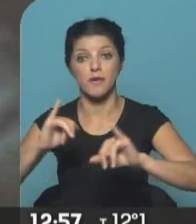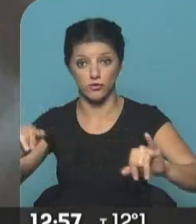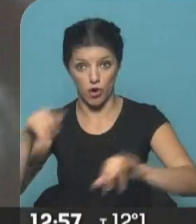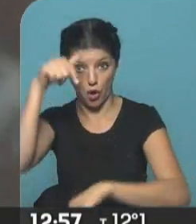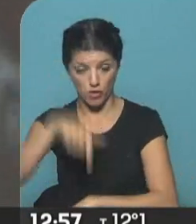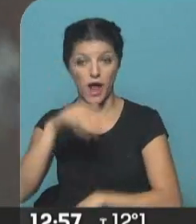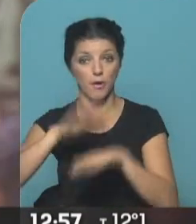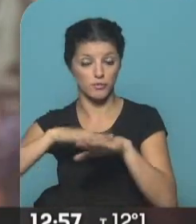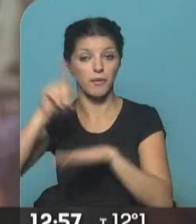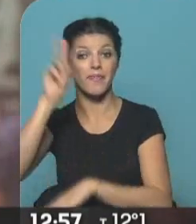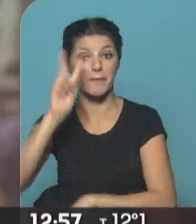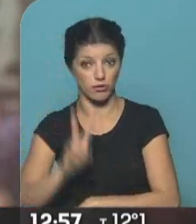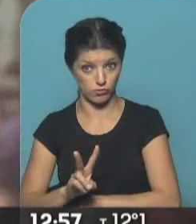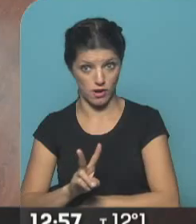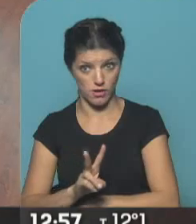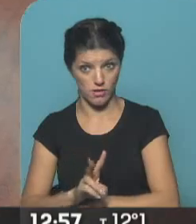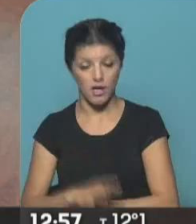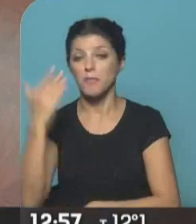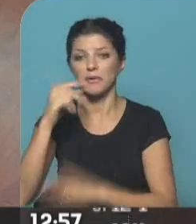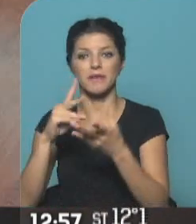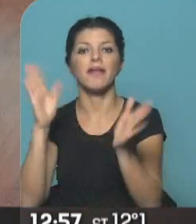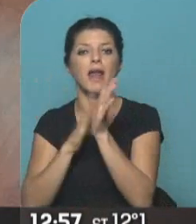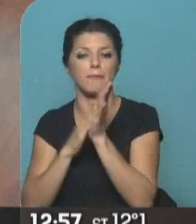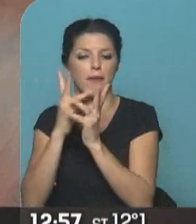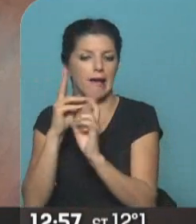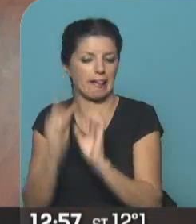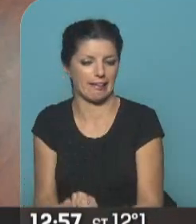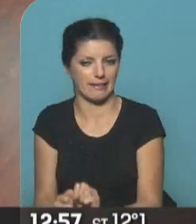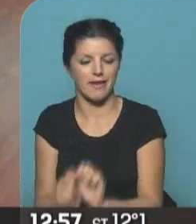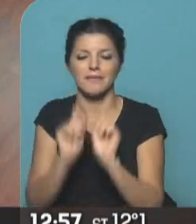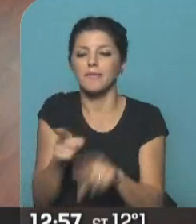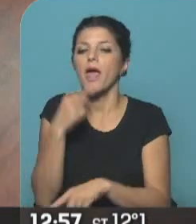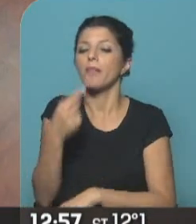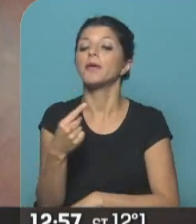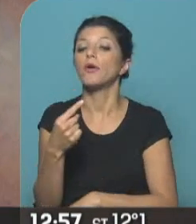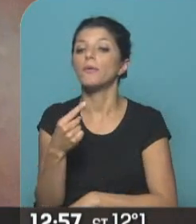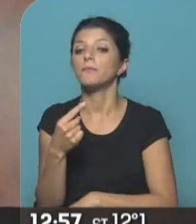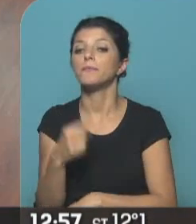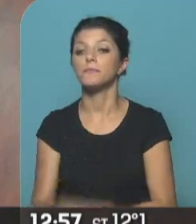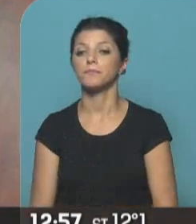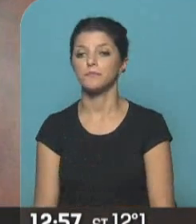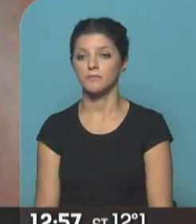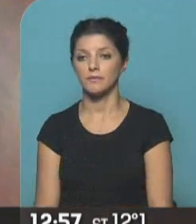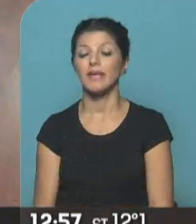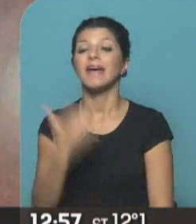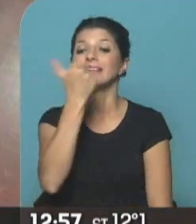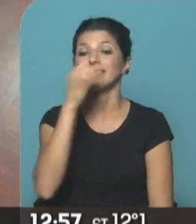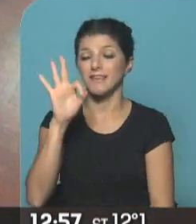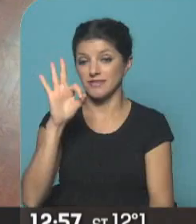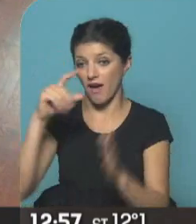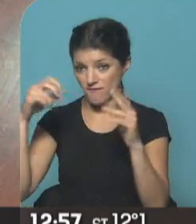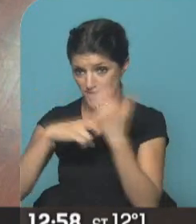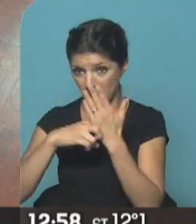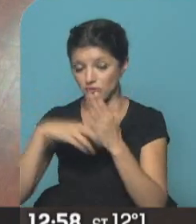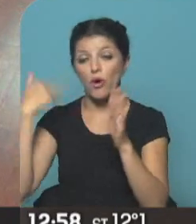actuales autoridades venezolanas porque iban a destruir las pruebas y demás. Dijo también que estaban amenazados más de 60 fiscales también que están